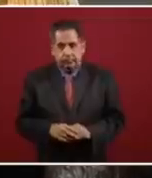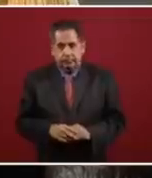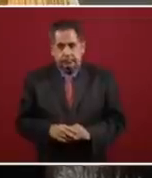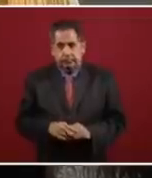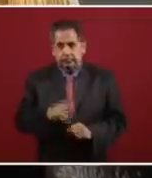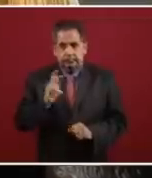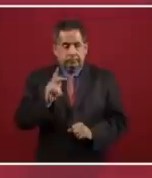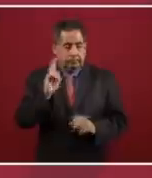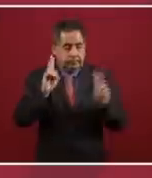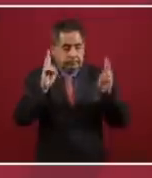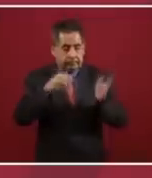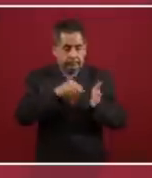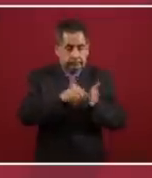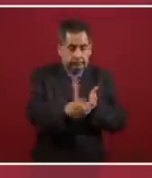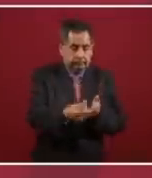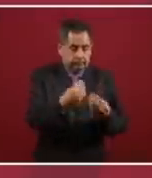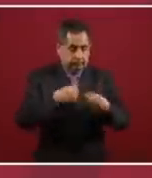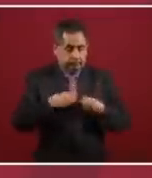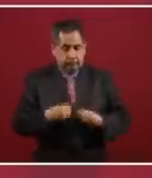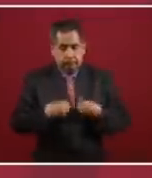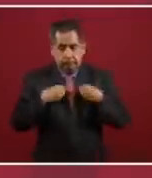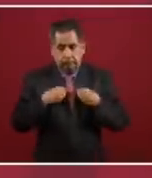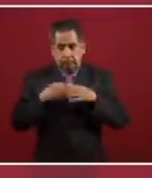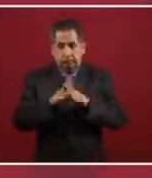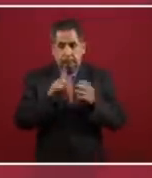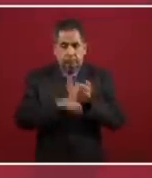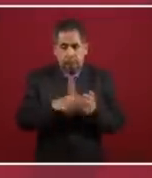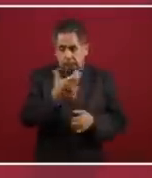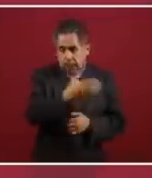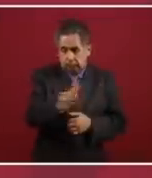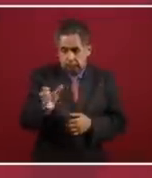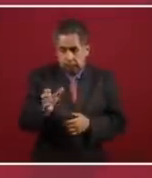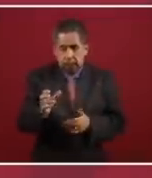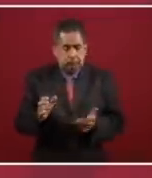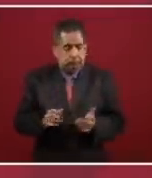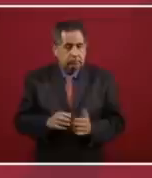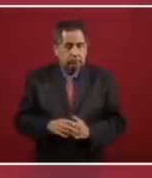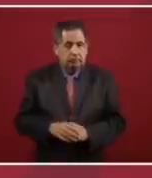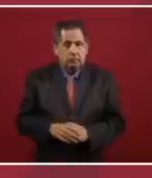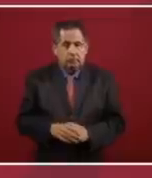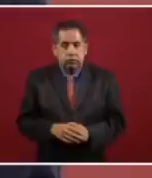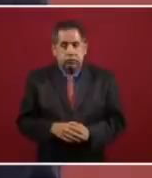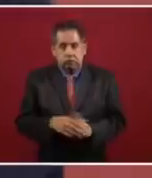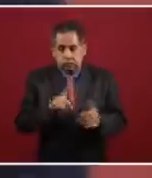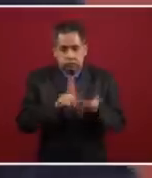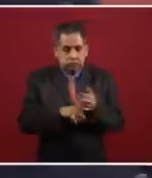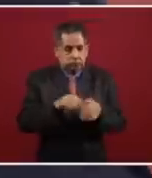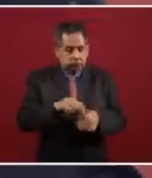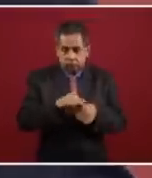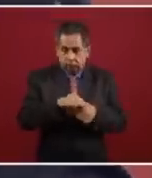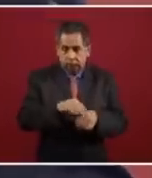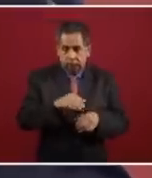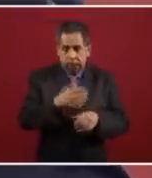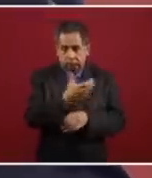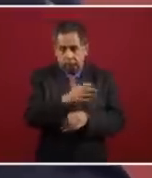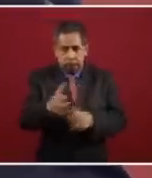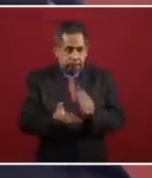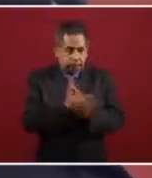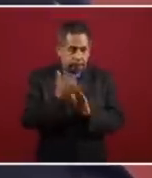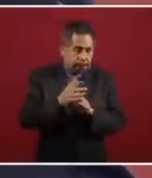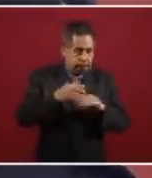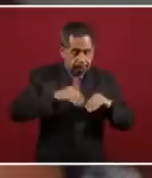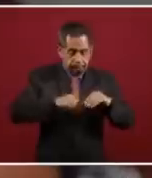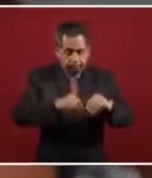Y Sembrando Vida tiene que ver con el campo, tiene que ver con producir en el